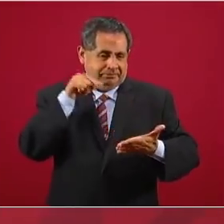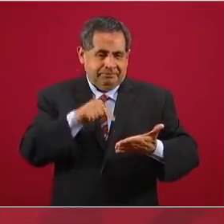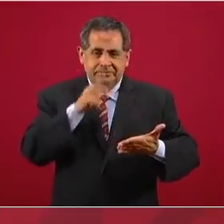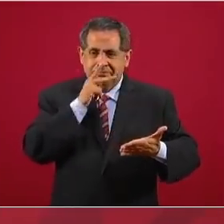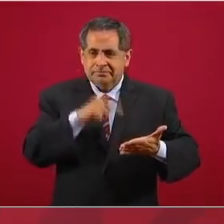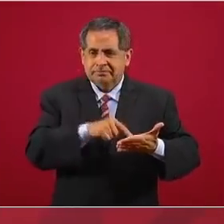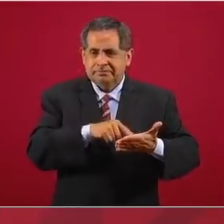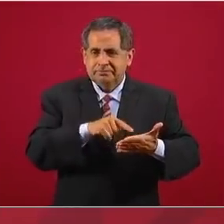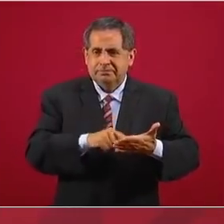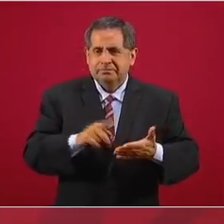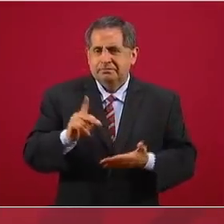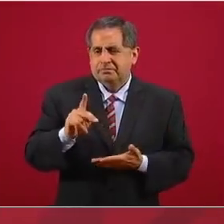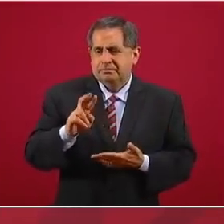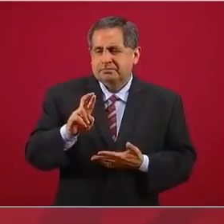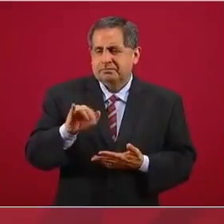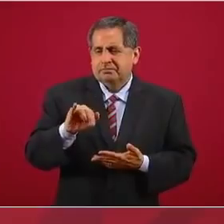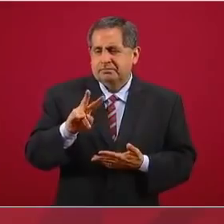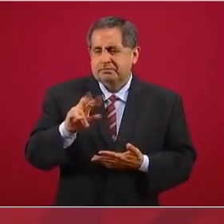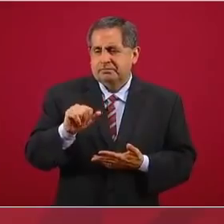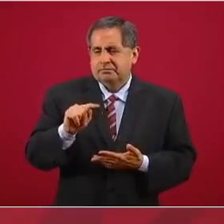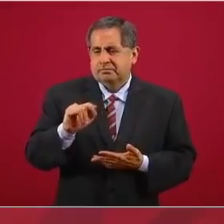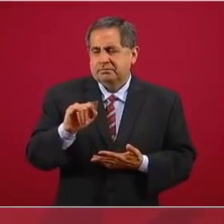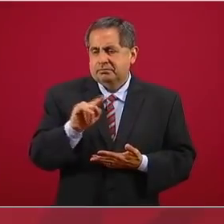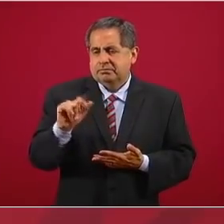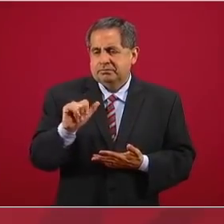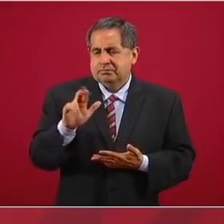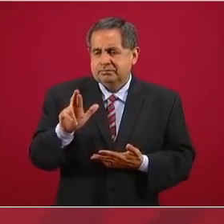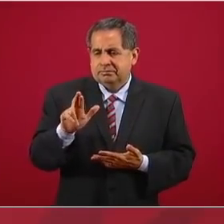la palabra privatizar